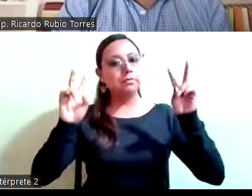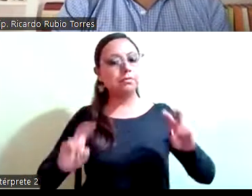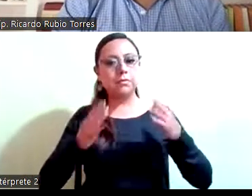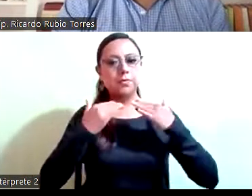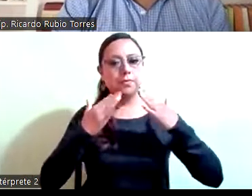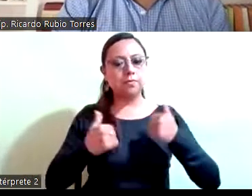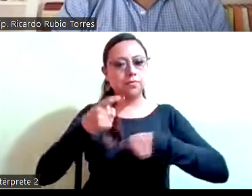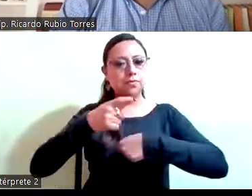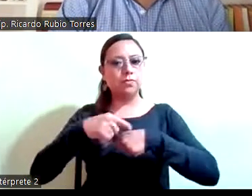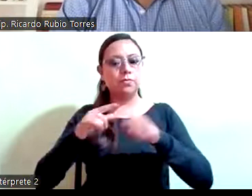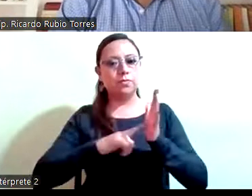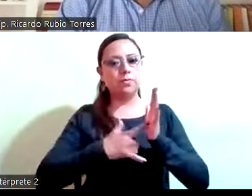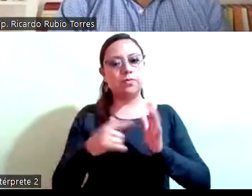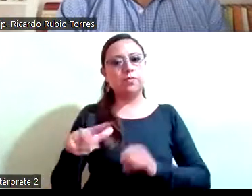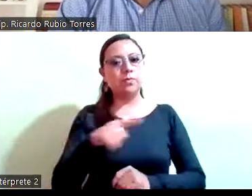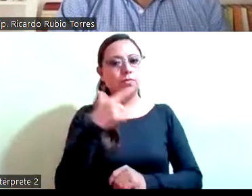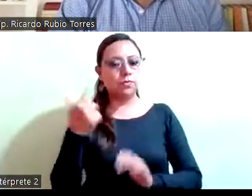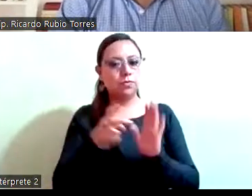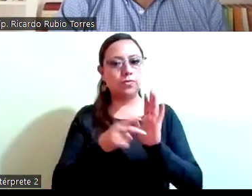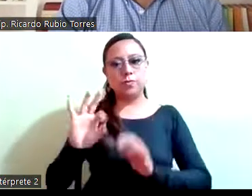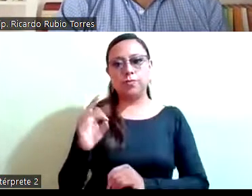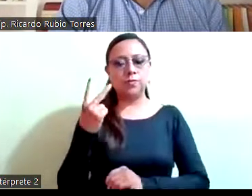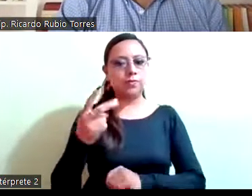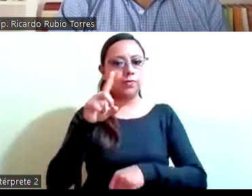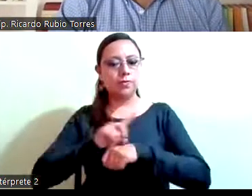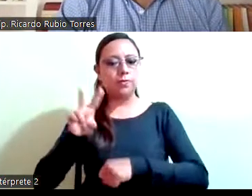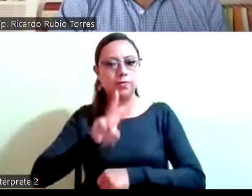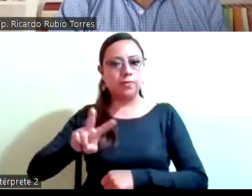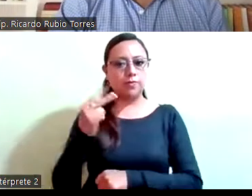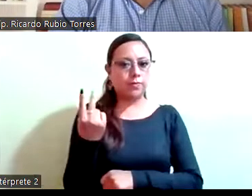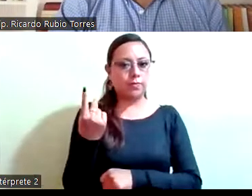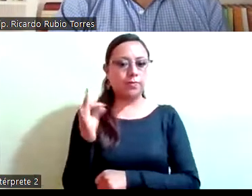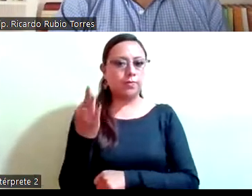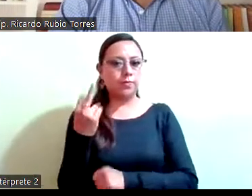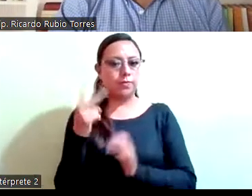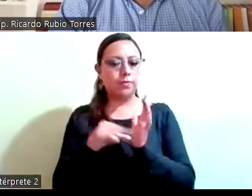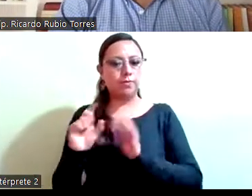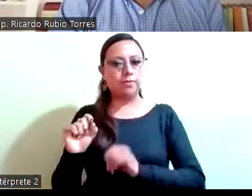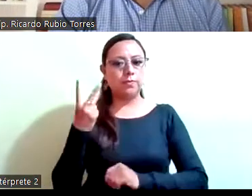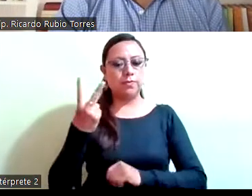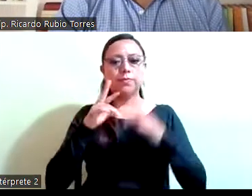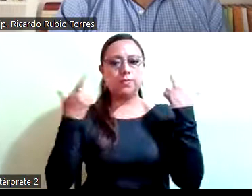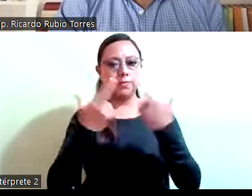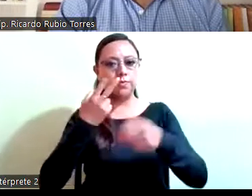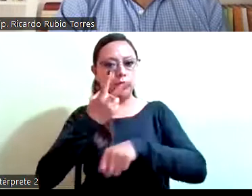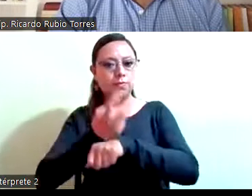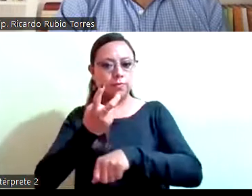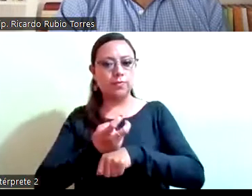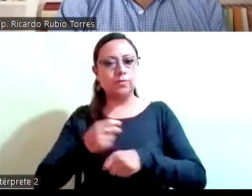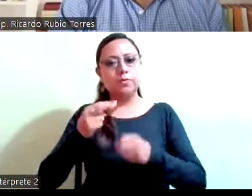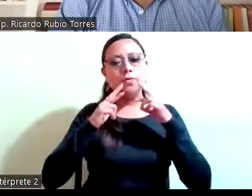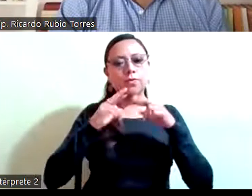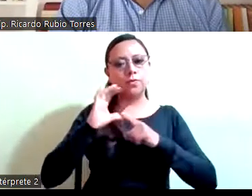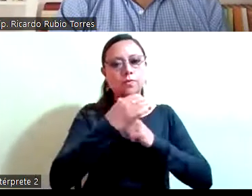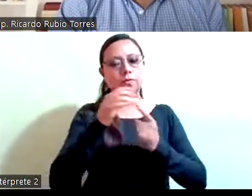las 12:42 del día viernes 25 de febrero de 2022, se levanta la segunda sesión ordinaria de la Comisión de